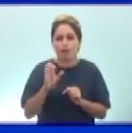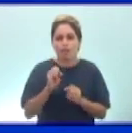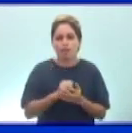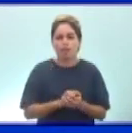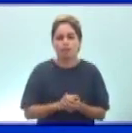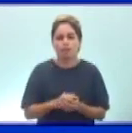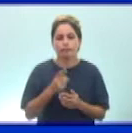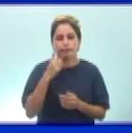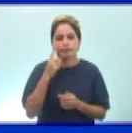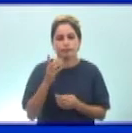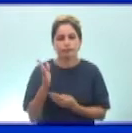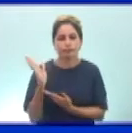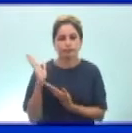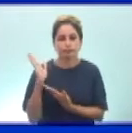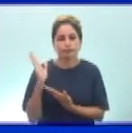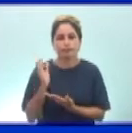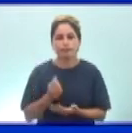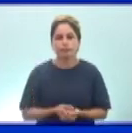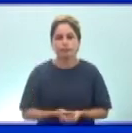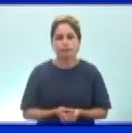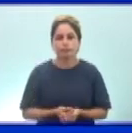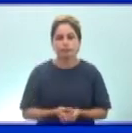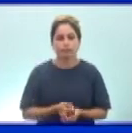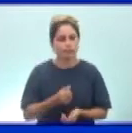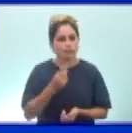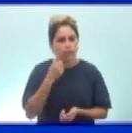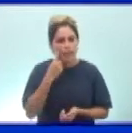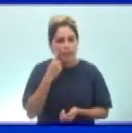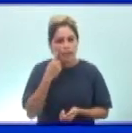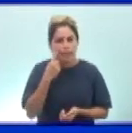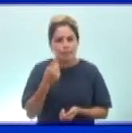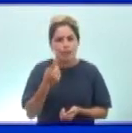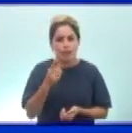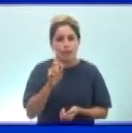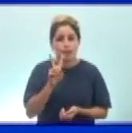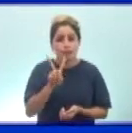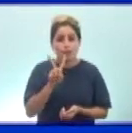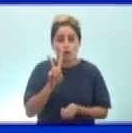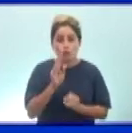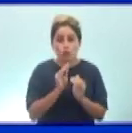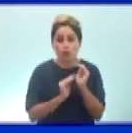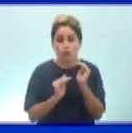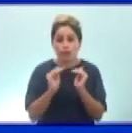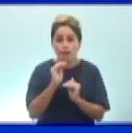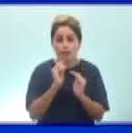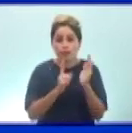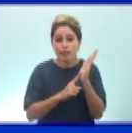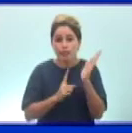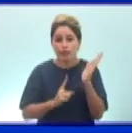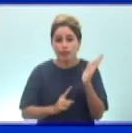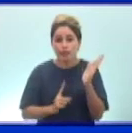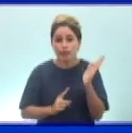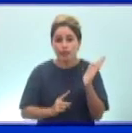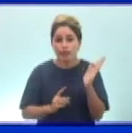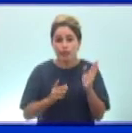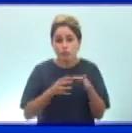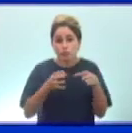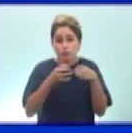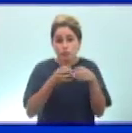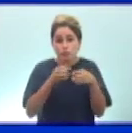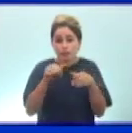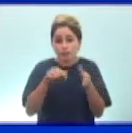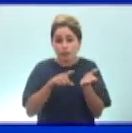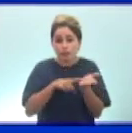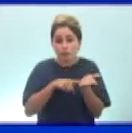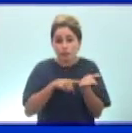2p2, 2p2. Y quiero que se den cuenta que en el segundo nivel de energía, en los subniveles del tipo P, fíjense que